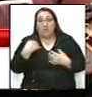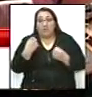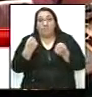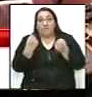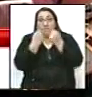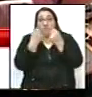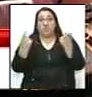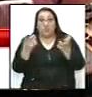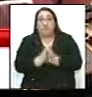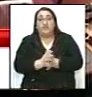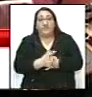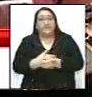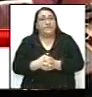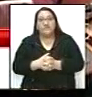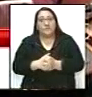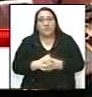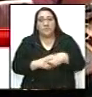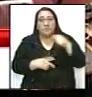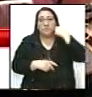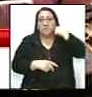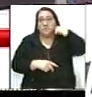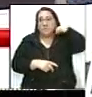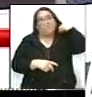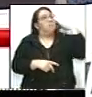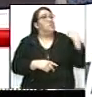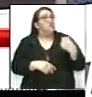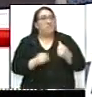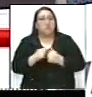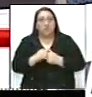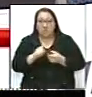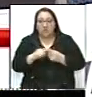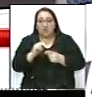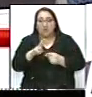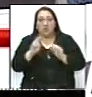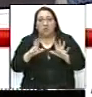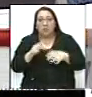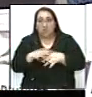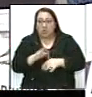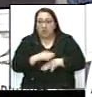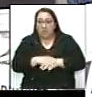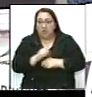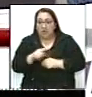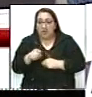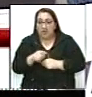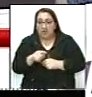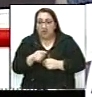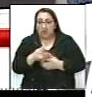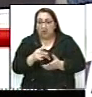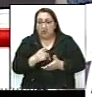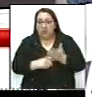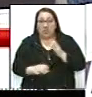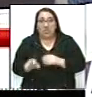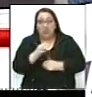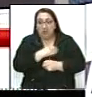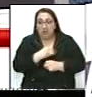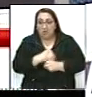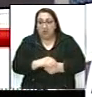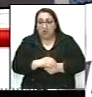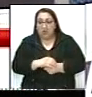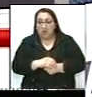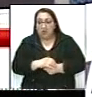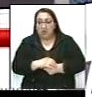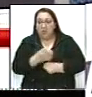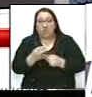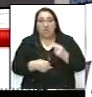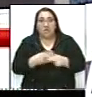nuevamente que ante una coyuntura planteada desde el 28 de julio sobre estas prohibiciones que ha hecho el Ejecutivo, el